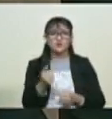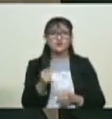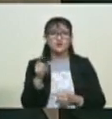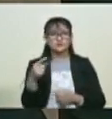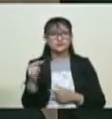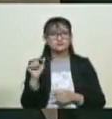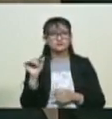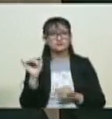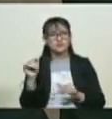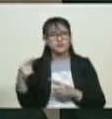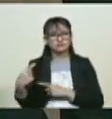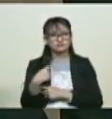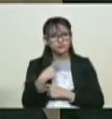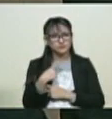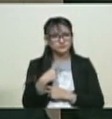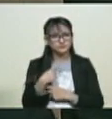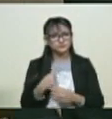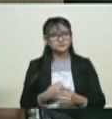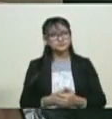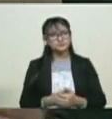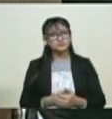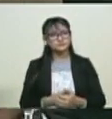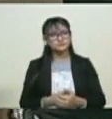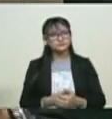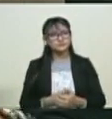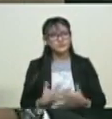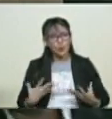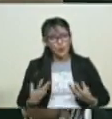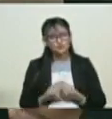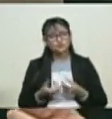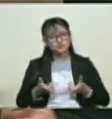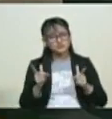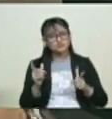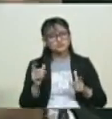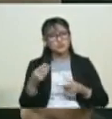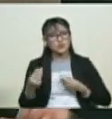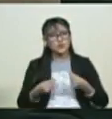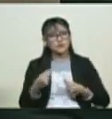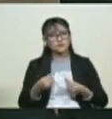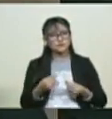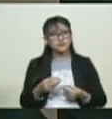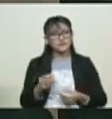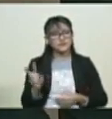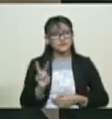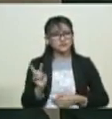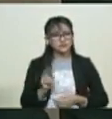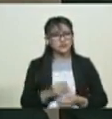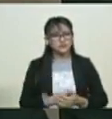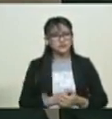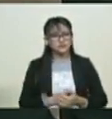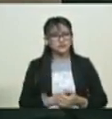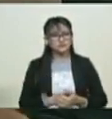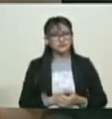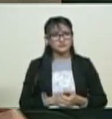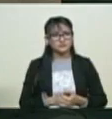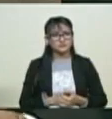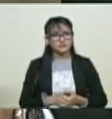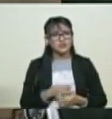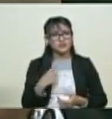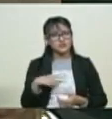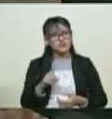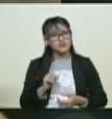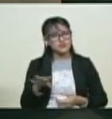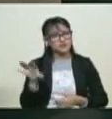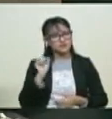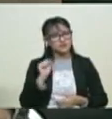indicado en que sólo juntos es posible reconstruir a venezuela hay que entender por